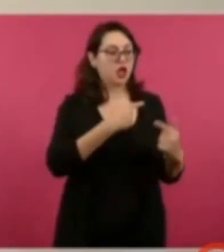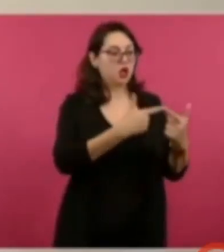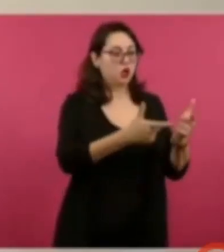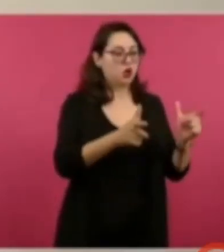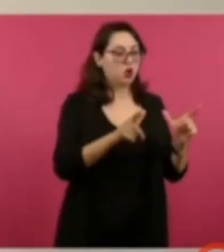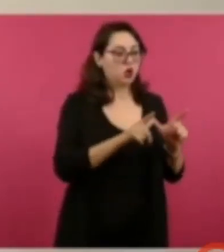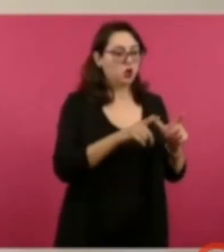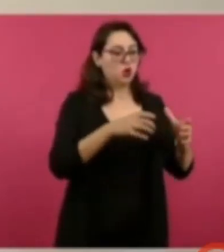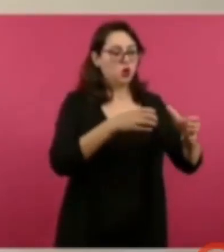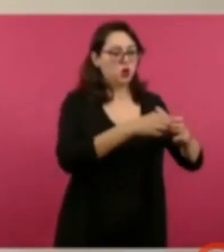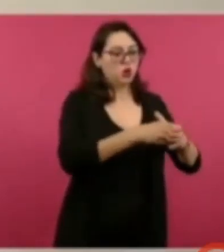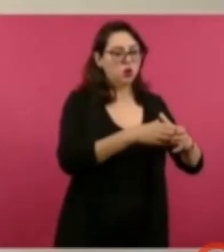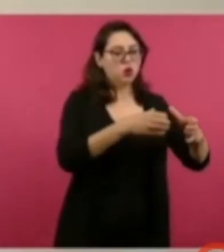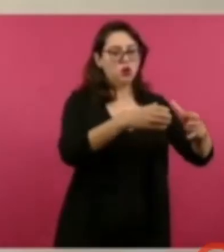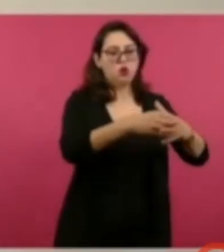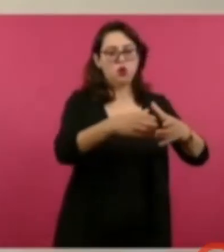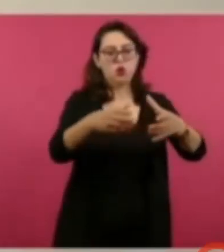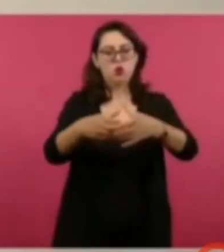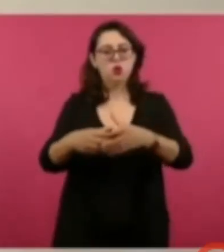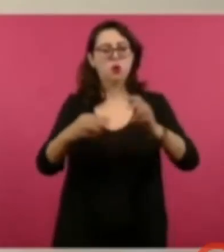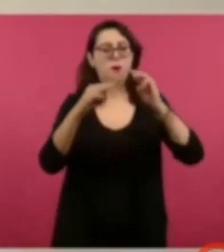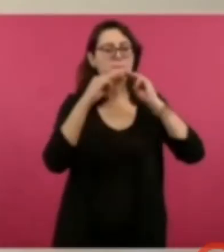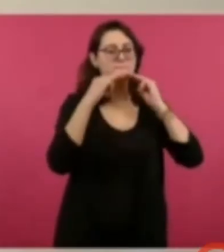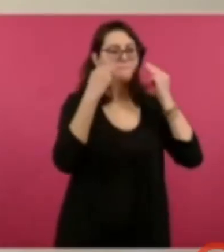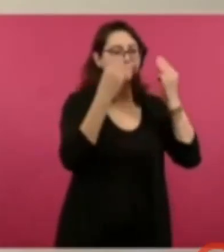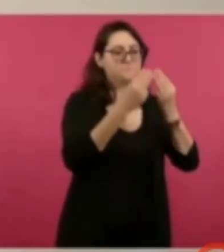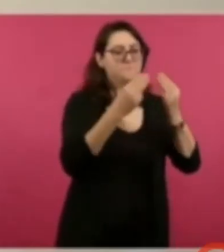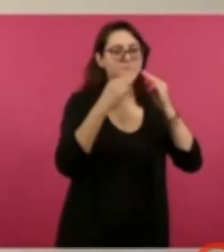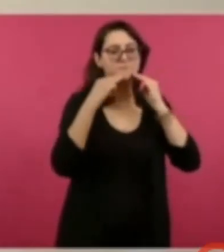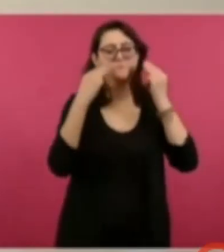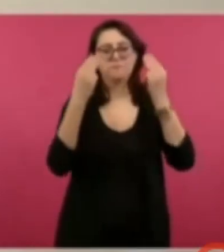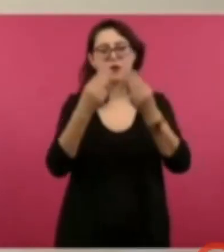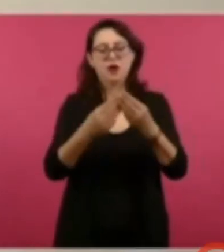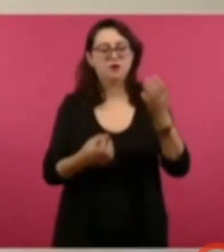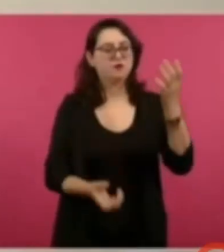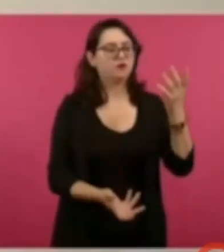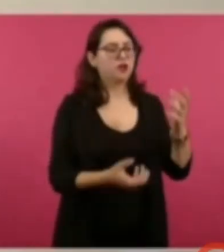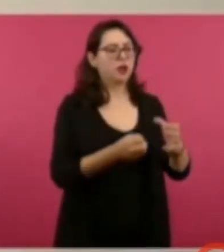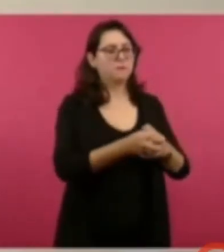bandas de delincuentes, nuevos carteles.